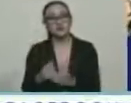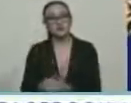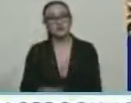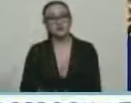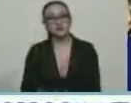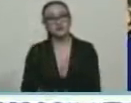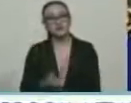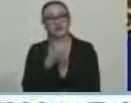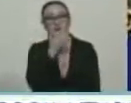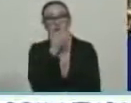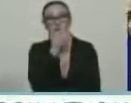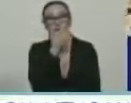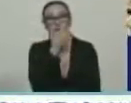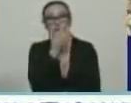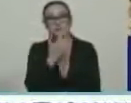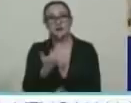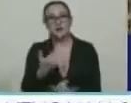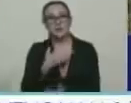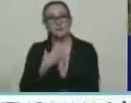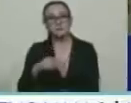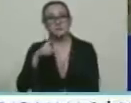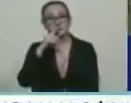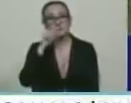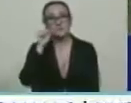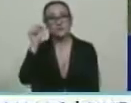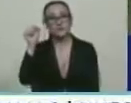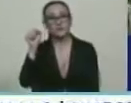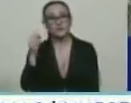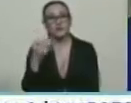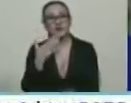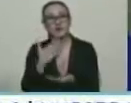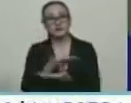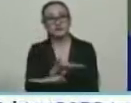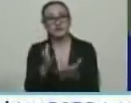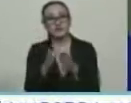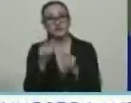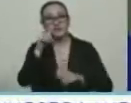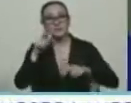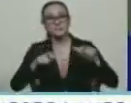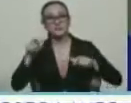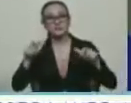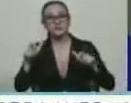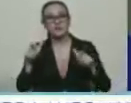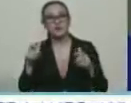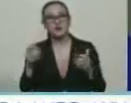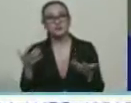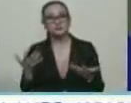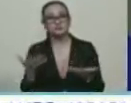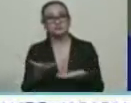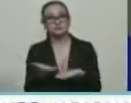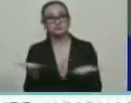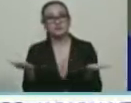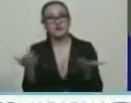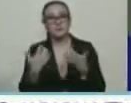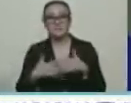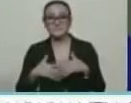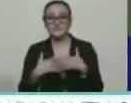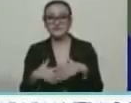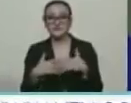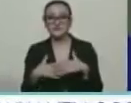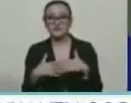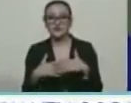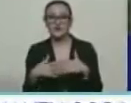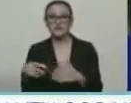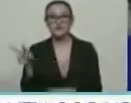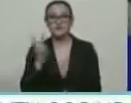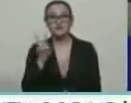Presidente Constitucional de la República Bolivariana de Venezuela, agradece a todos los presentes por habernos acompañado en este foro empresarial entre la